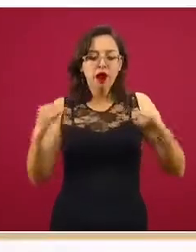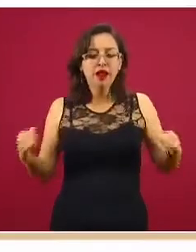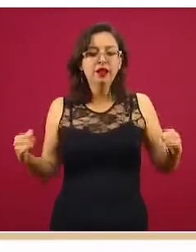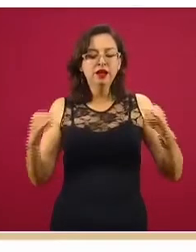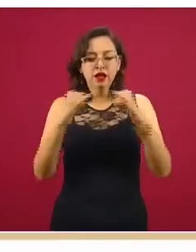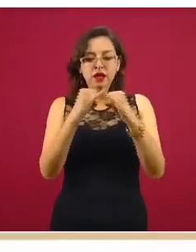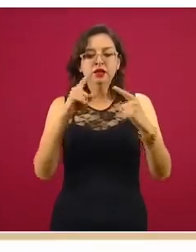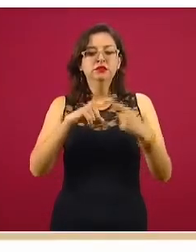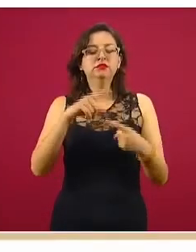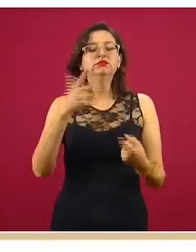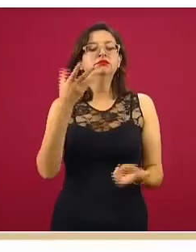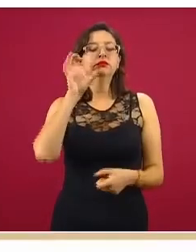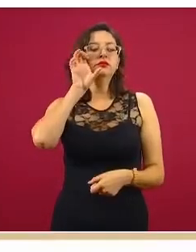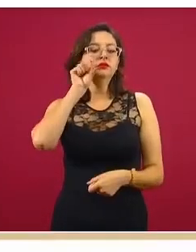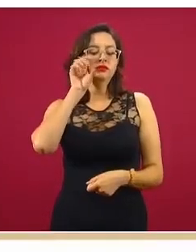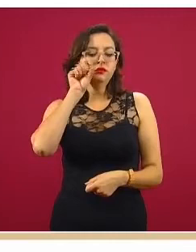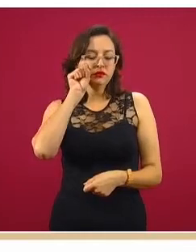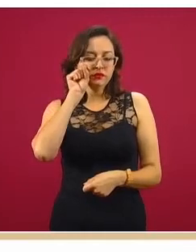que son anaranjados son